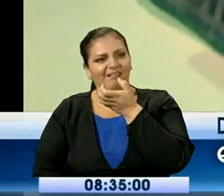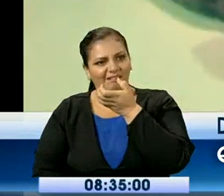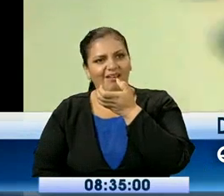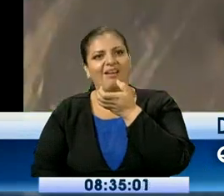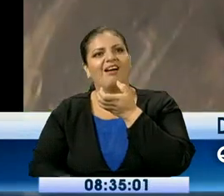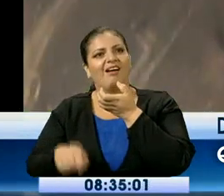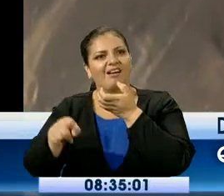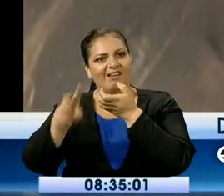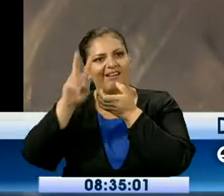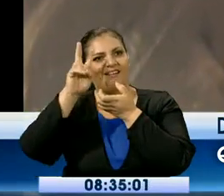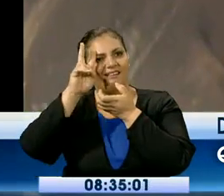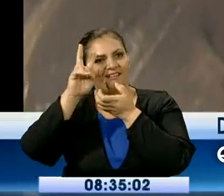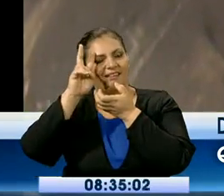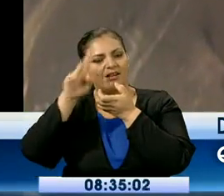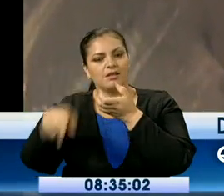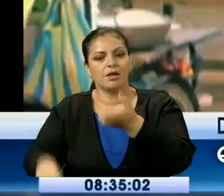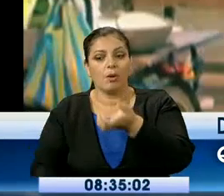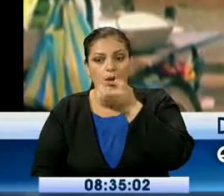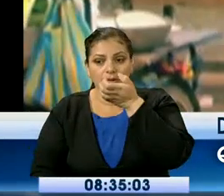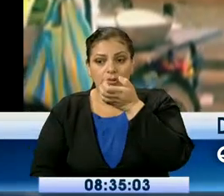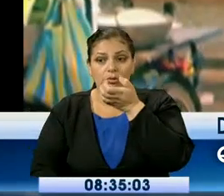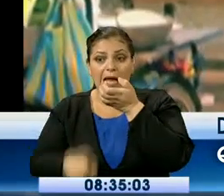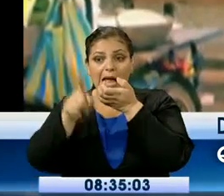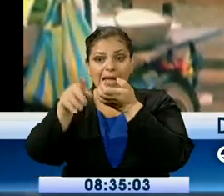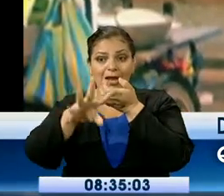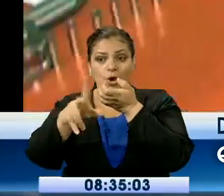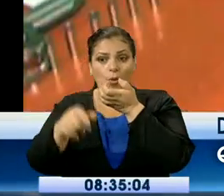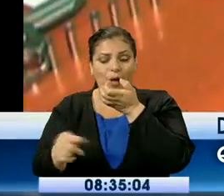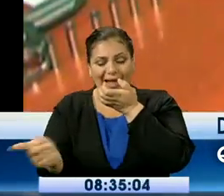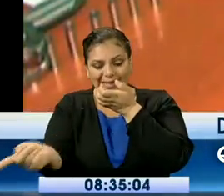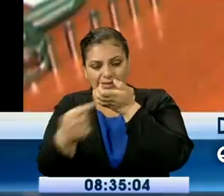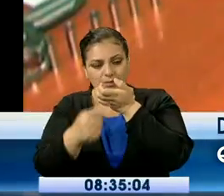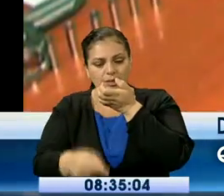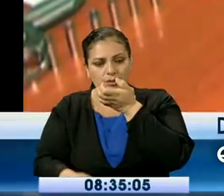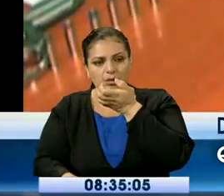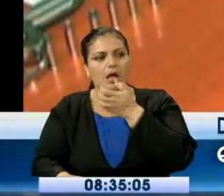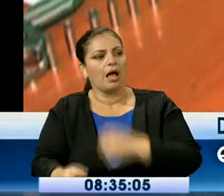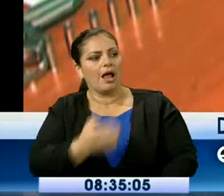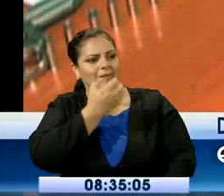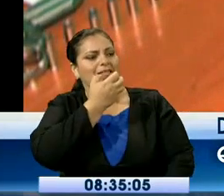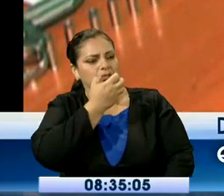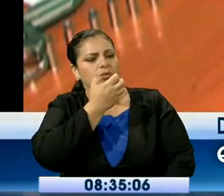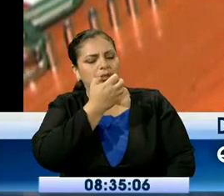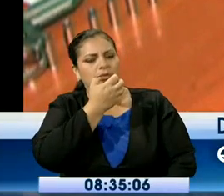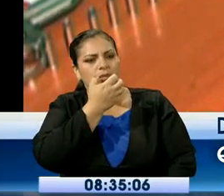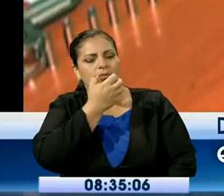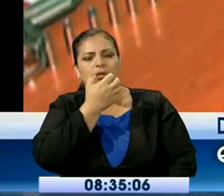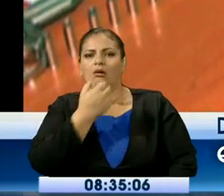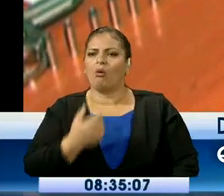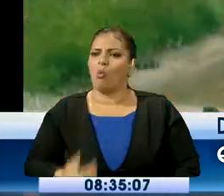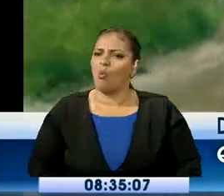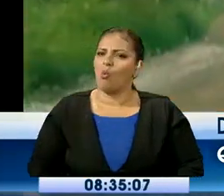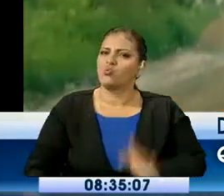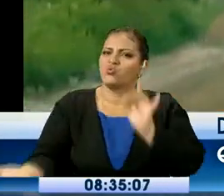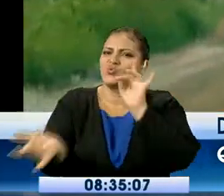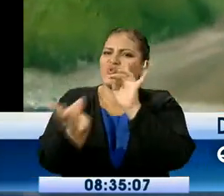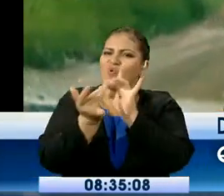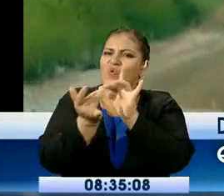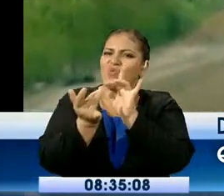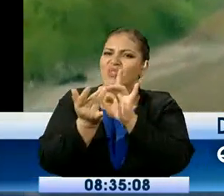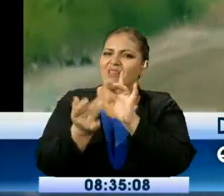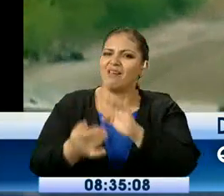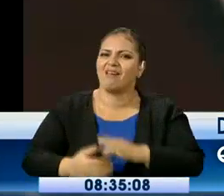sí. La información proporcionada expresa que hasta mantenían ciertos códigos para determinar quiénes podían ingresar